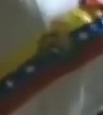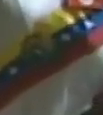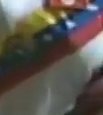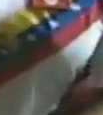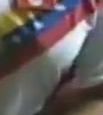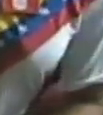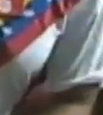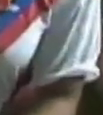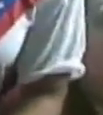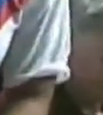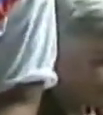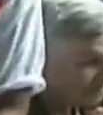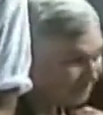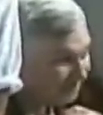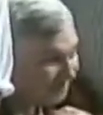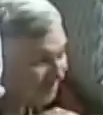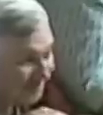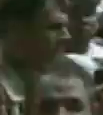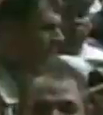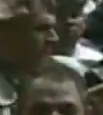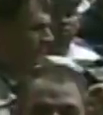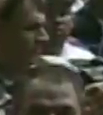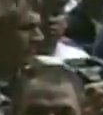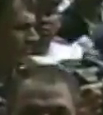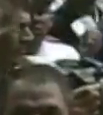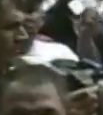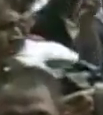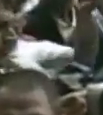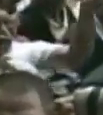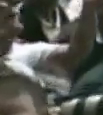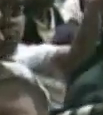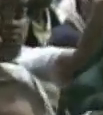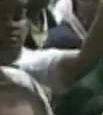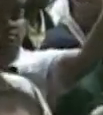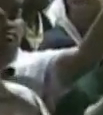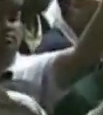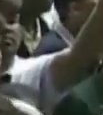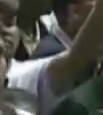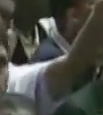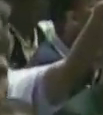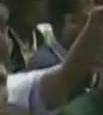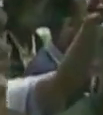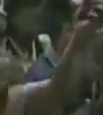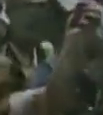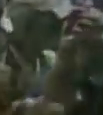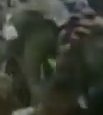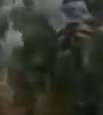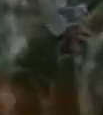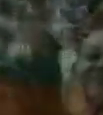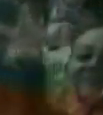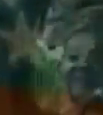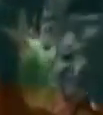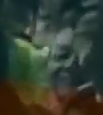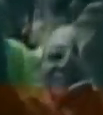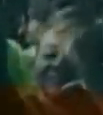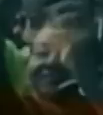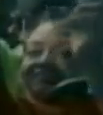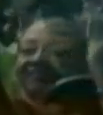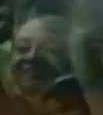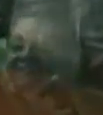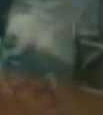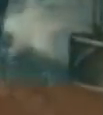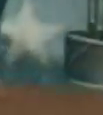realizado hace pocos momentos. Otra de las cosas que podemos recordar en palabras del jefe de Estado: esta